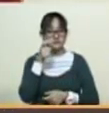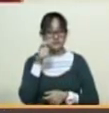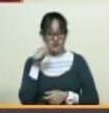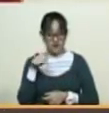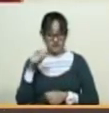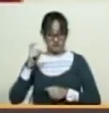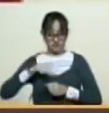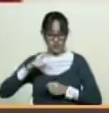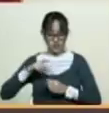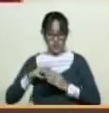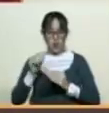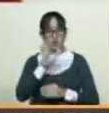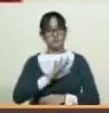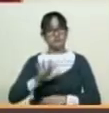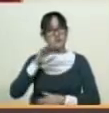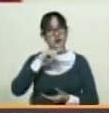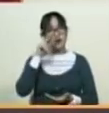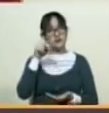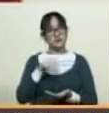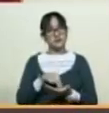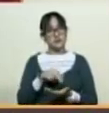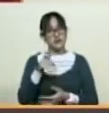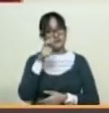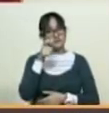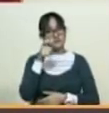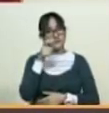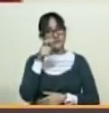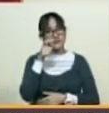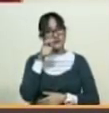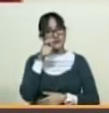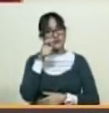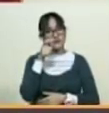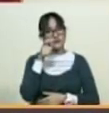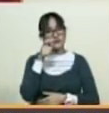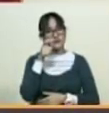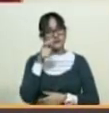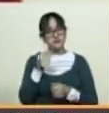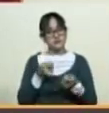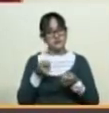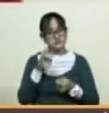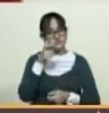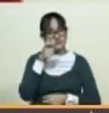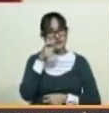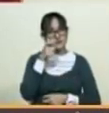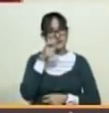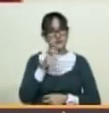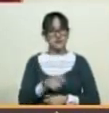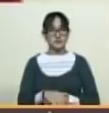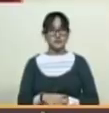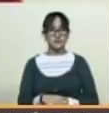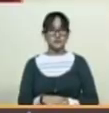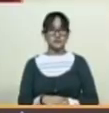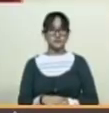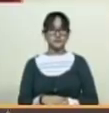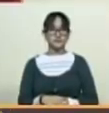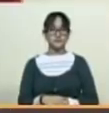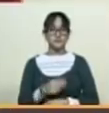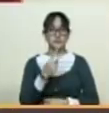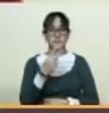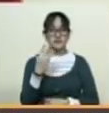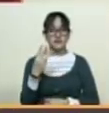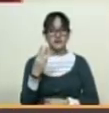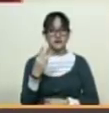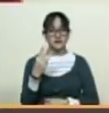territorio, en todo el territorio nacional, los fiscales electorales para hacerle el seguimiento a la campaña. desde el